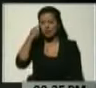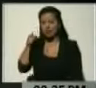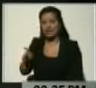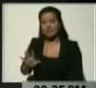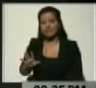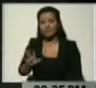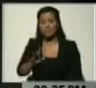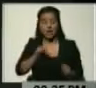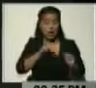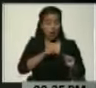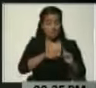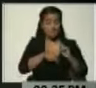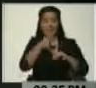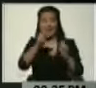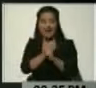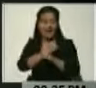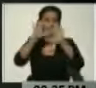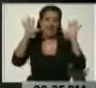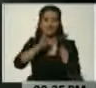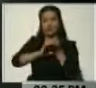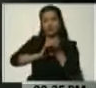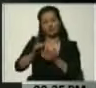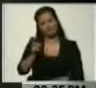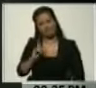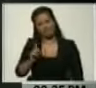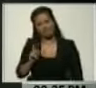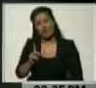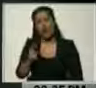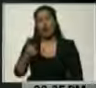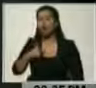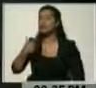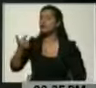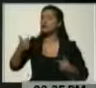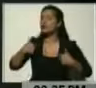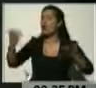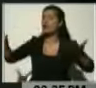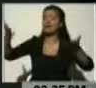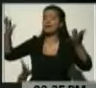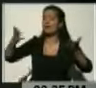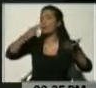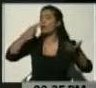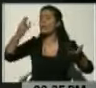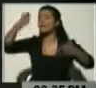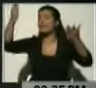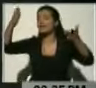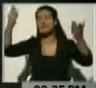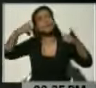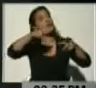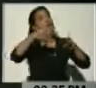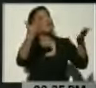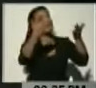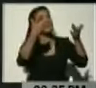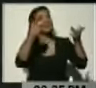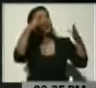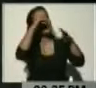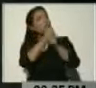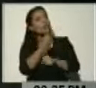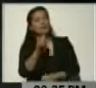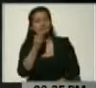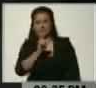mañana, que no hay soluciones mesiánicas. Yo estoy seguro que ese pueblo venezolano está